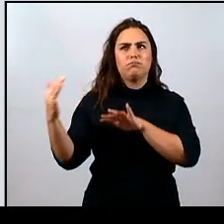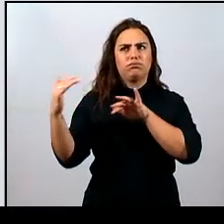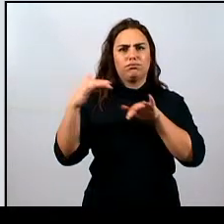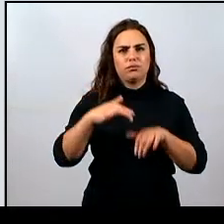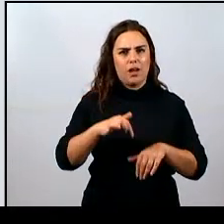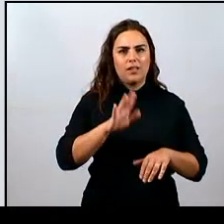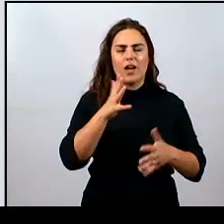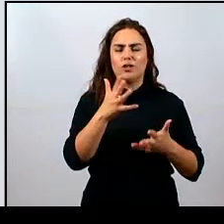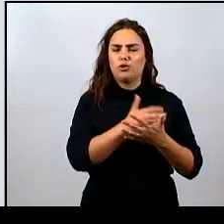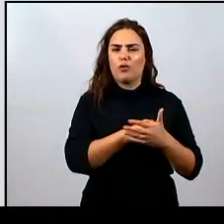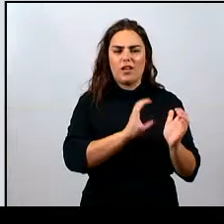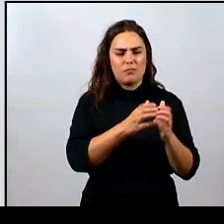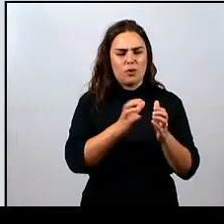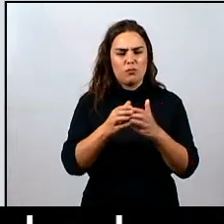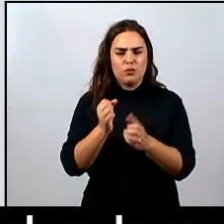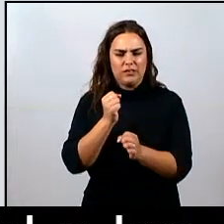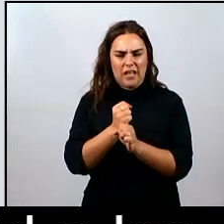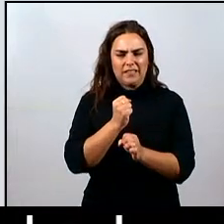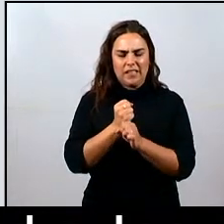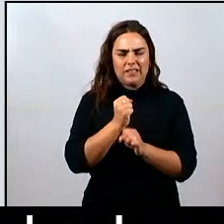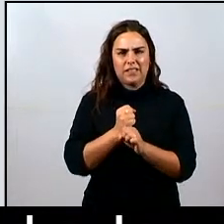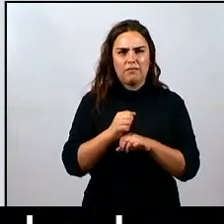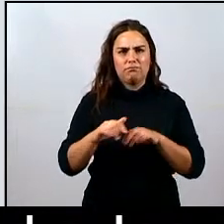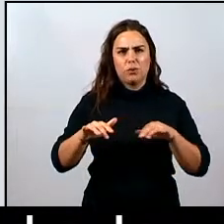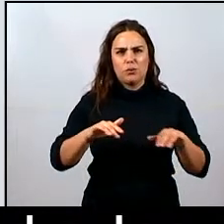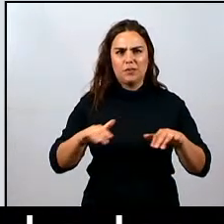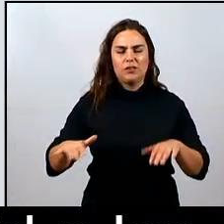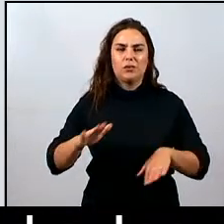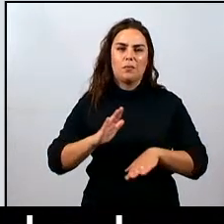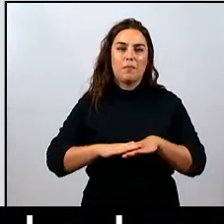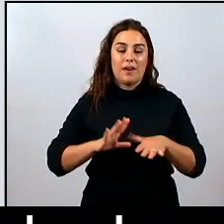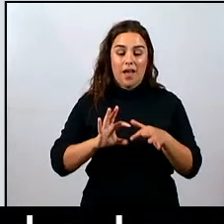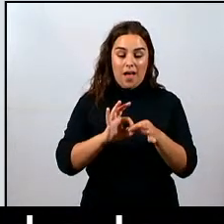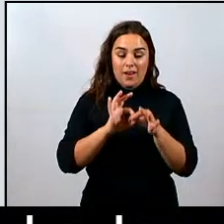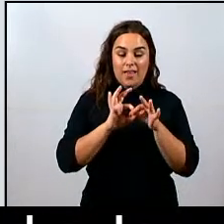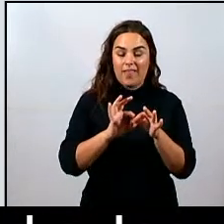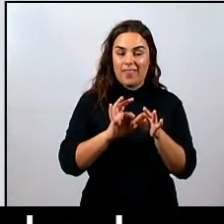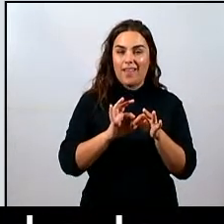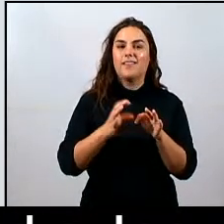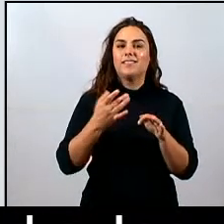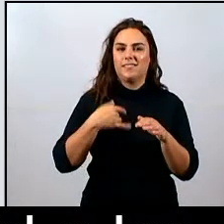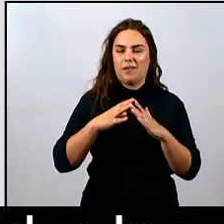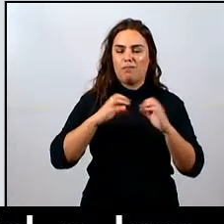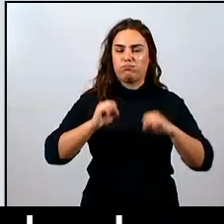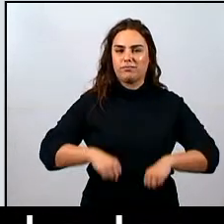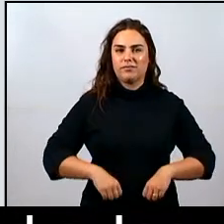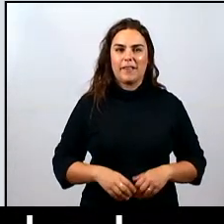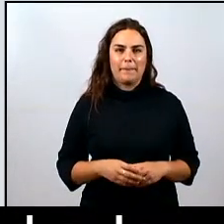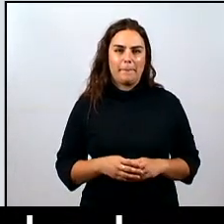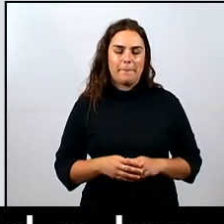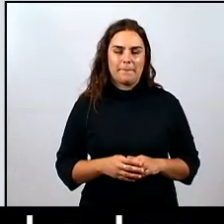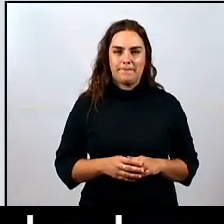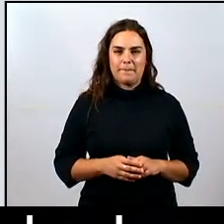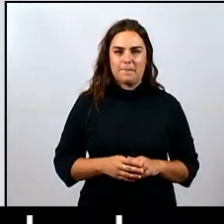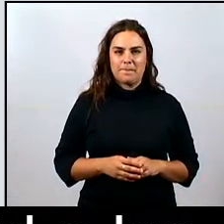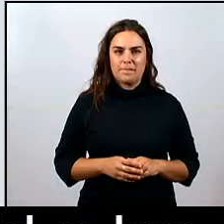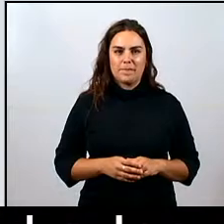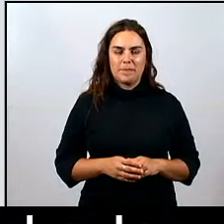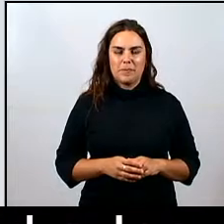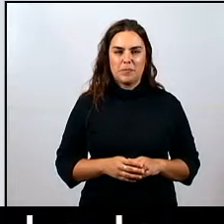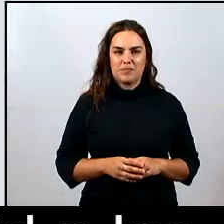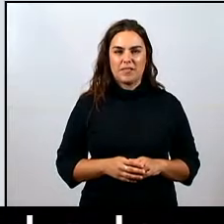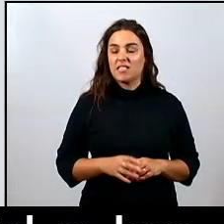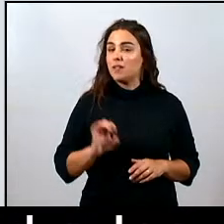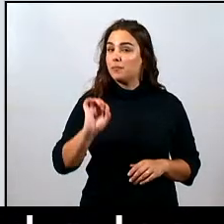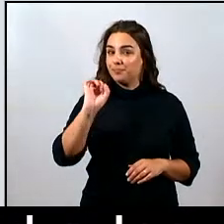todos los equipos que llevan días trabajando para que esta alianza pudiera llevarse a efecto. Bueno, en primer